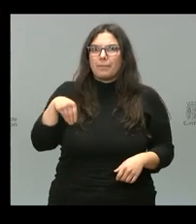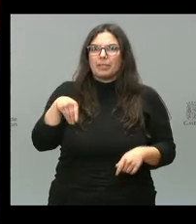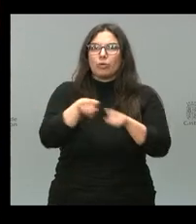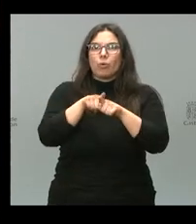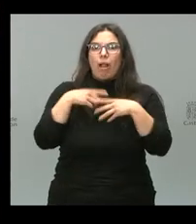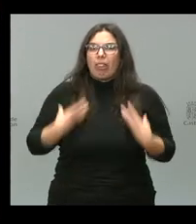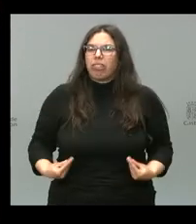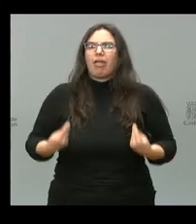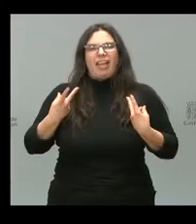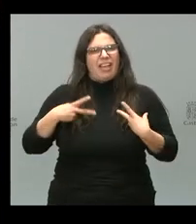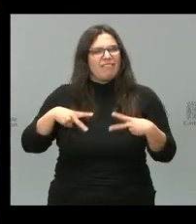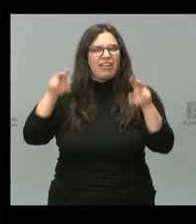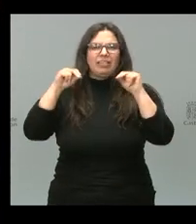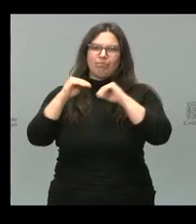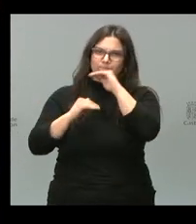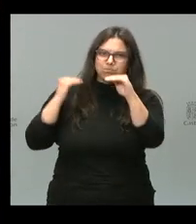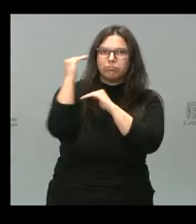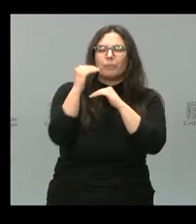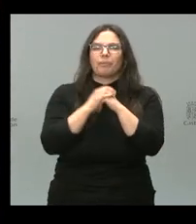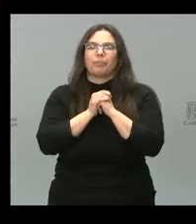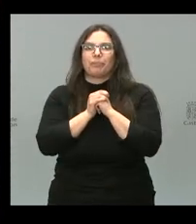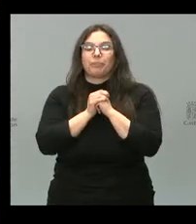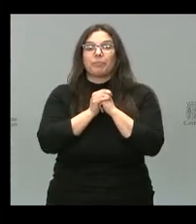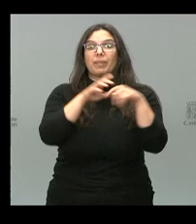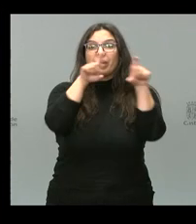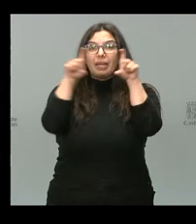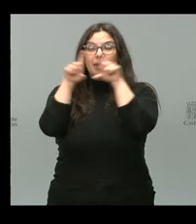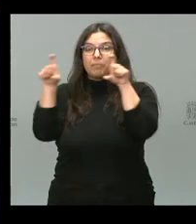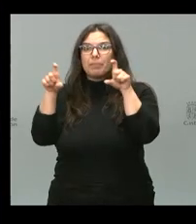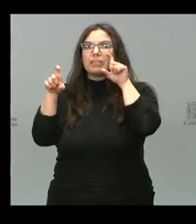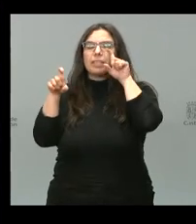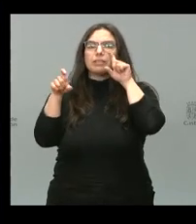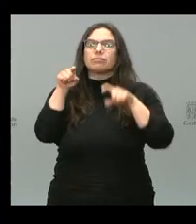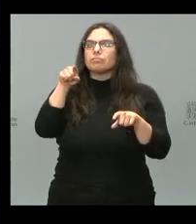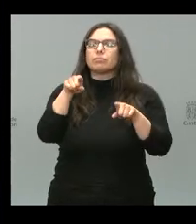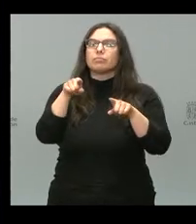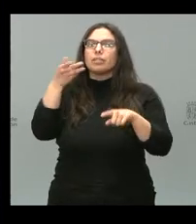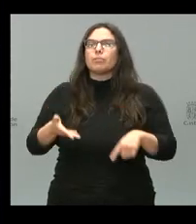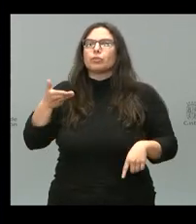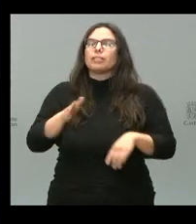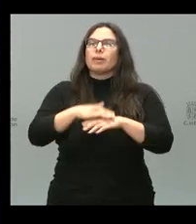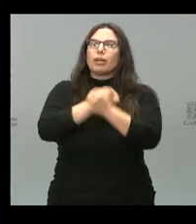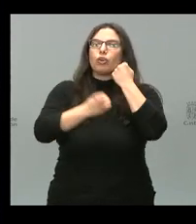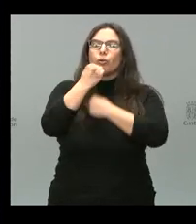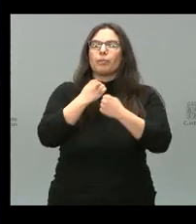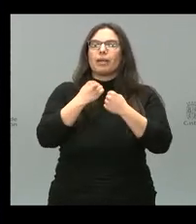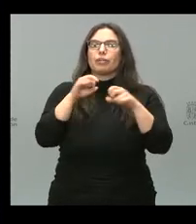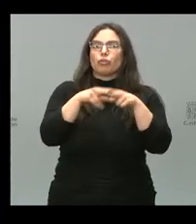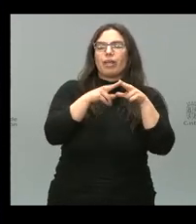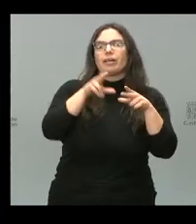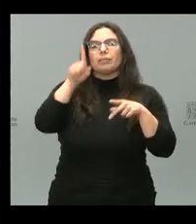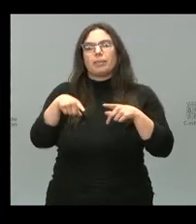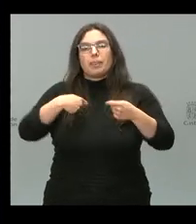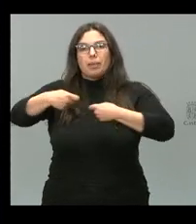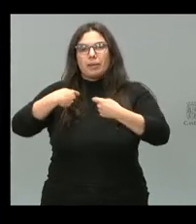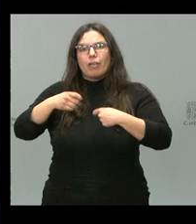desánimo las empresas son la columna vertebral en la economía social de mercado para alcanzar un sólido